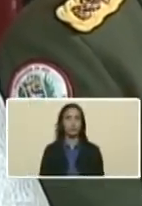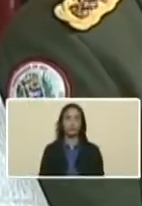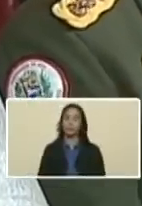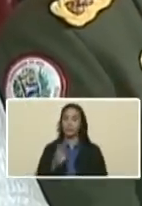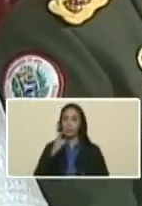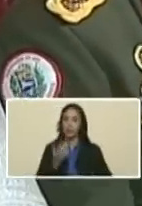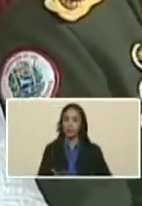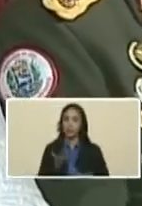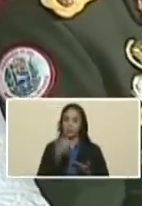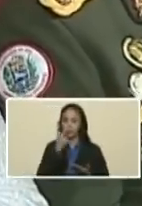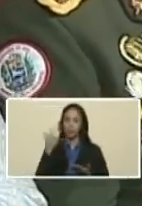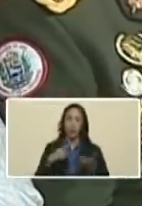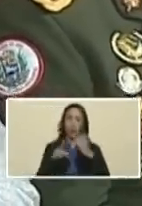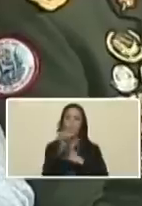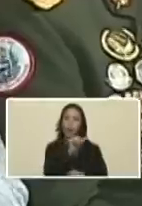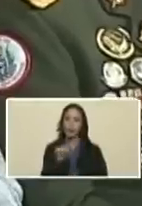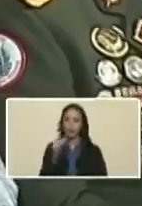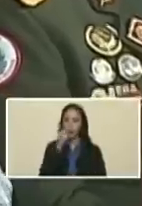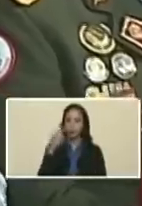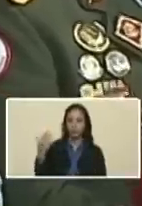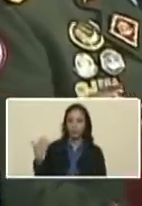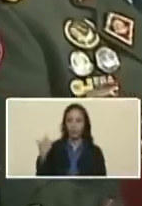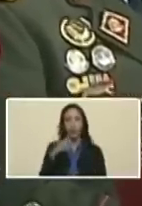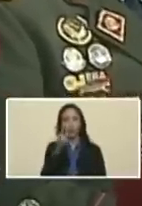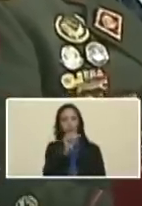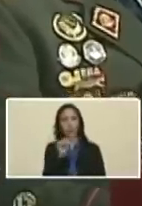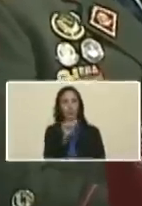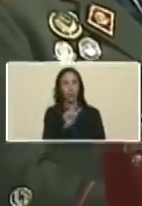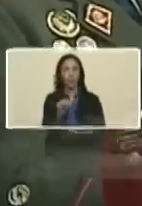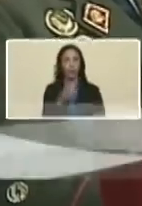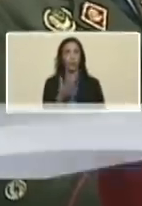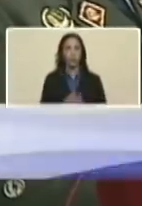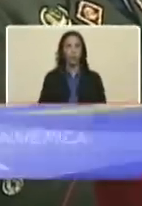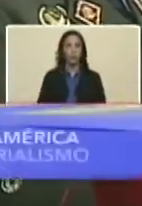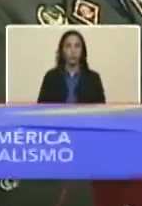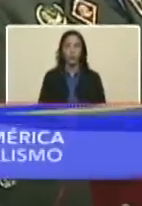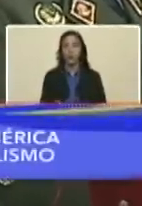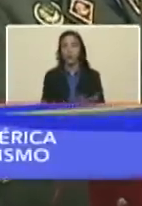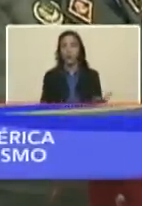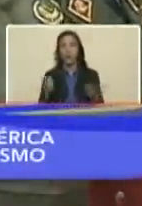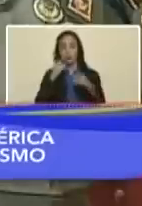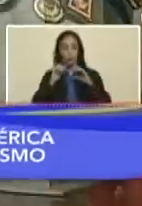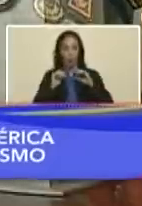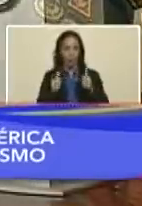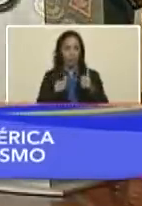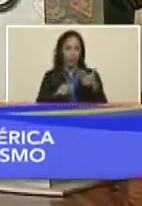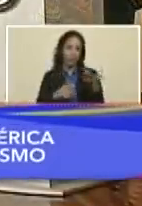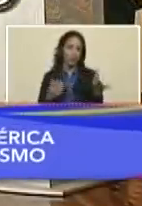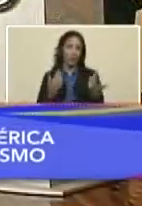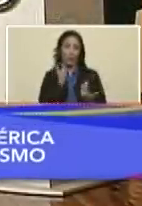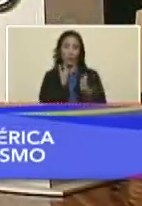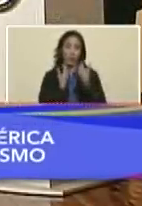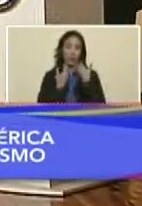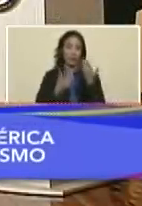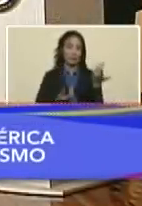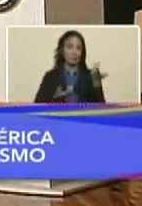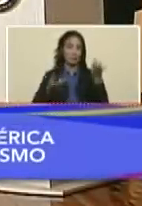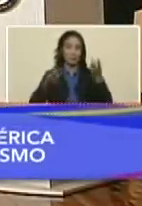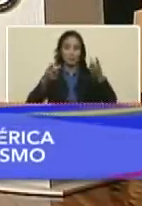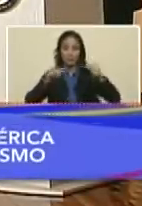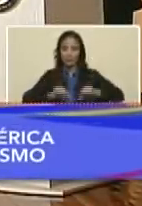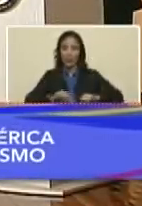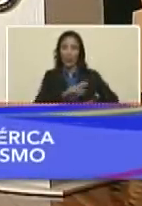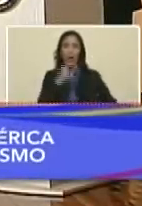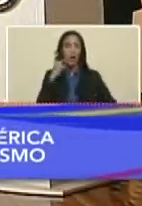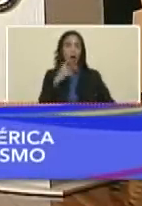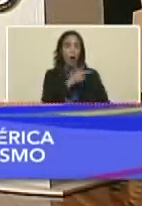Hace una semana, hablamos Piedad y yo, hace 2 semanas, días antes que entrara en la gravedad, donde fue hospitalizado